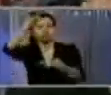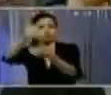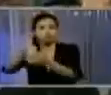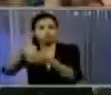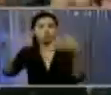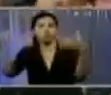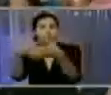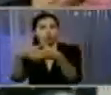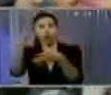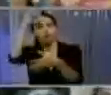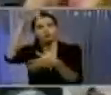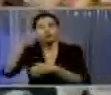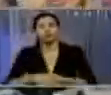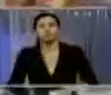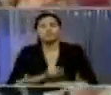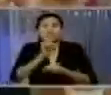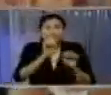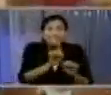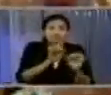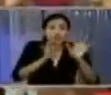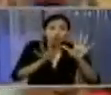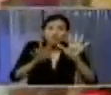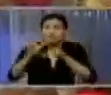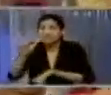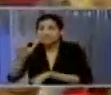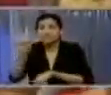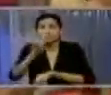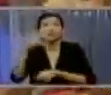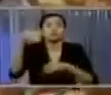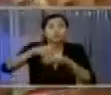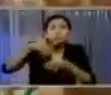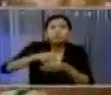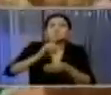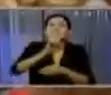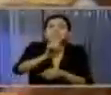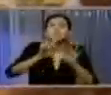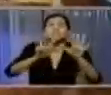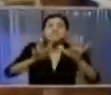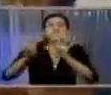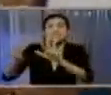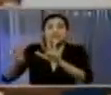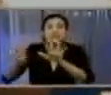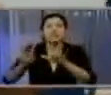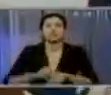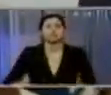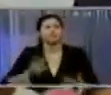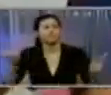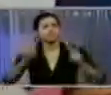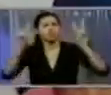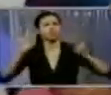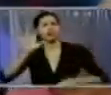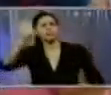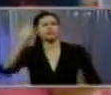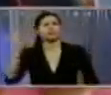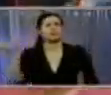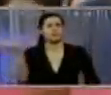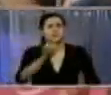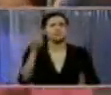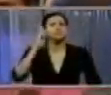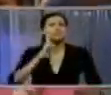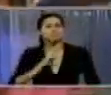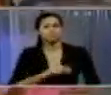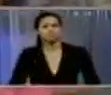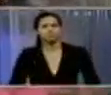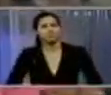De 193 votos sacamos 177. Victoria de la patria de Bolívar, victoria